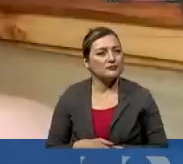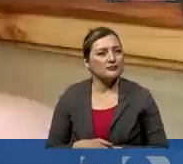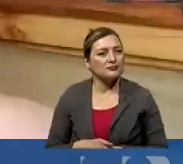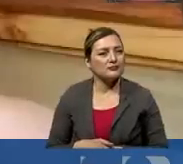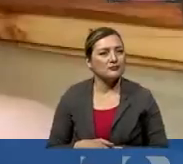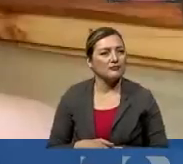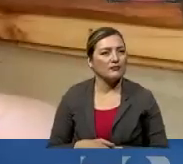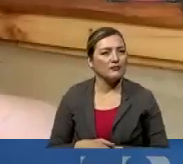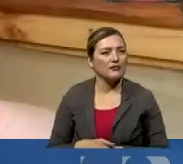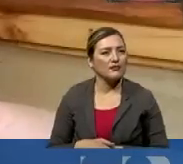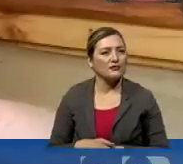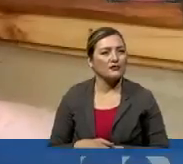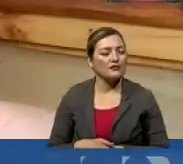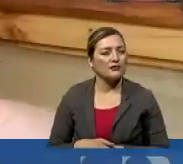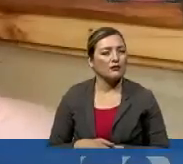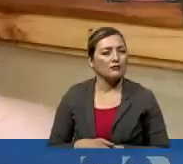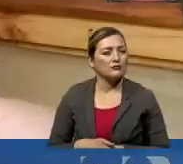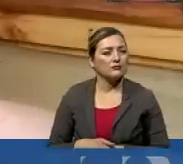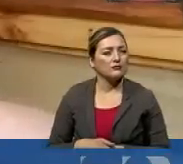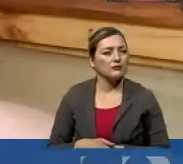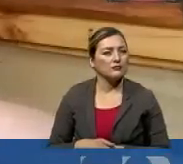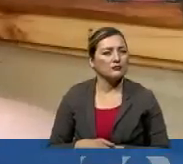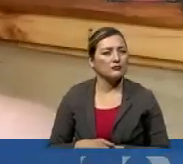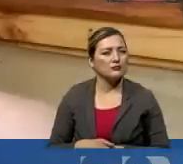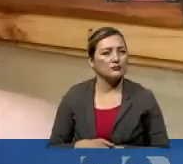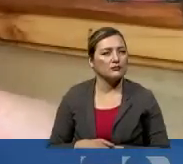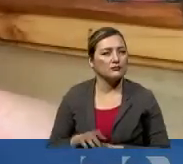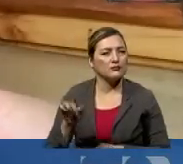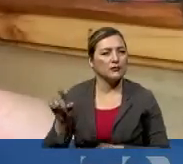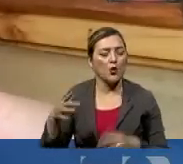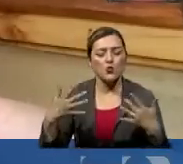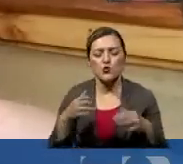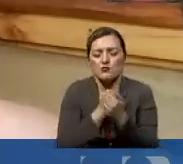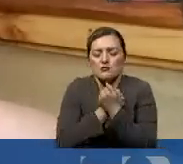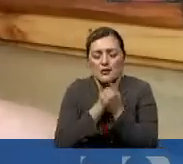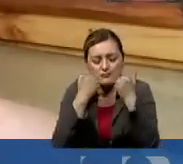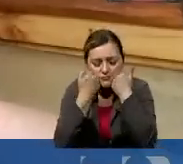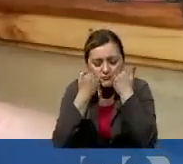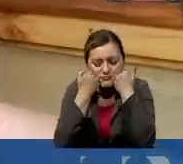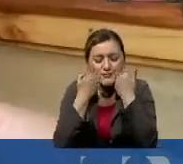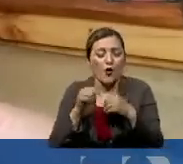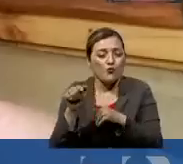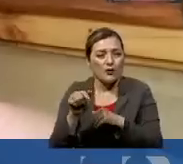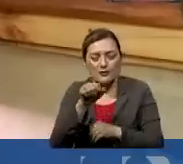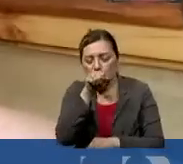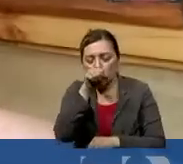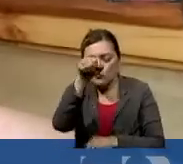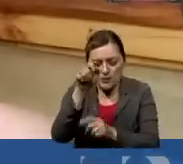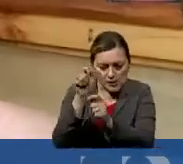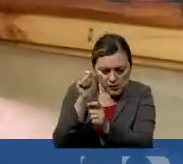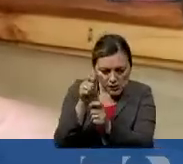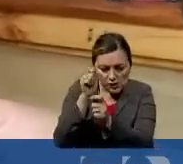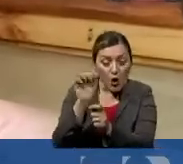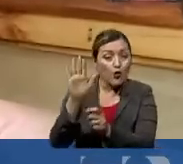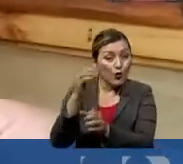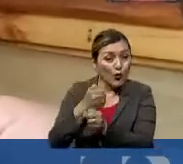Le pone mucho cariño, mucha paciencia, mucha ternura, y eso es transmitible, porque tiene una pasión inmensa por